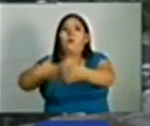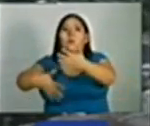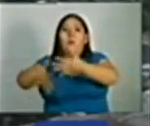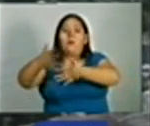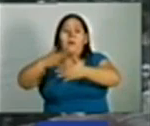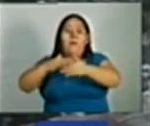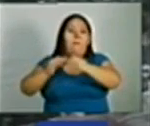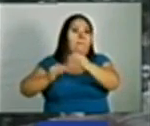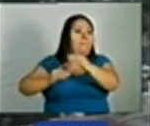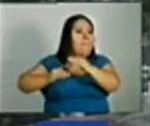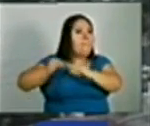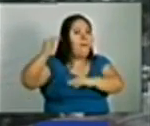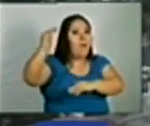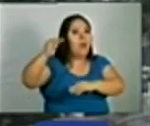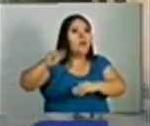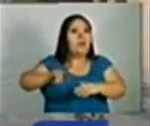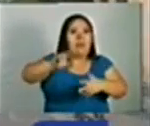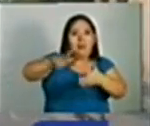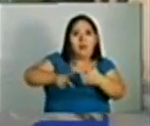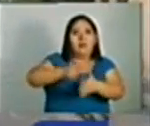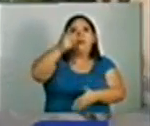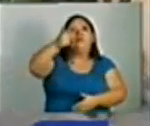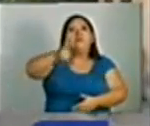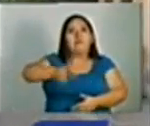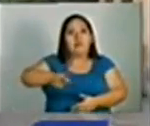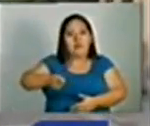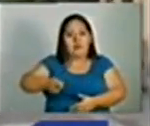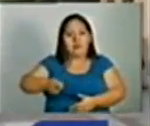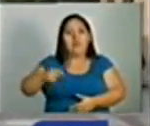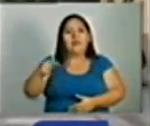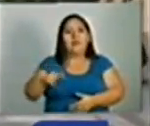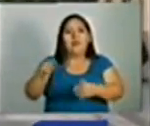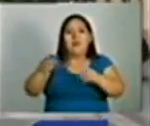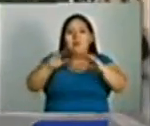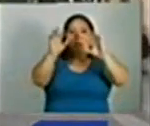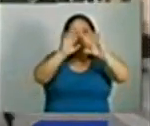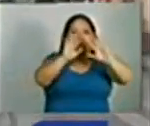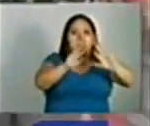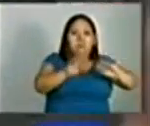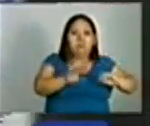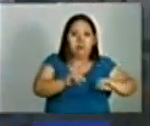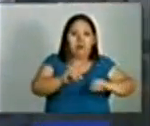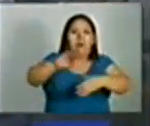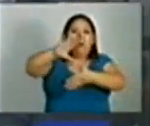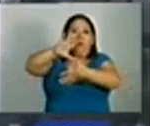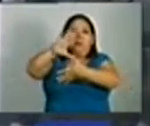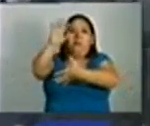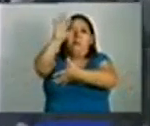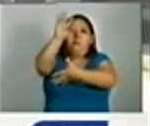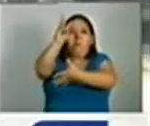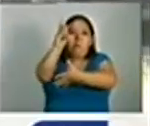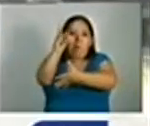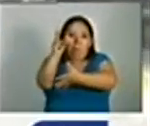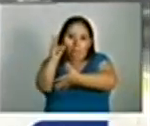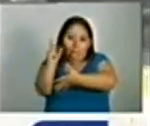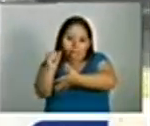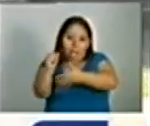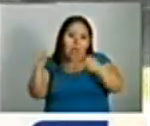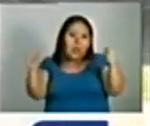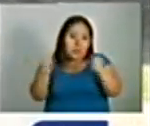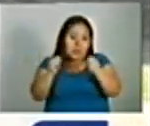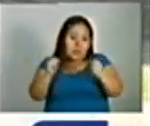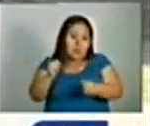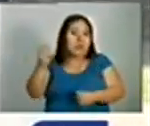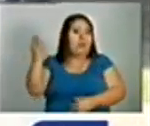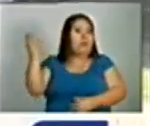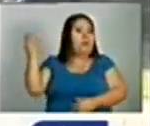sin precedentes por tercer mes consecutivo y la extensión del hielo marino antártico se mantiene en una baja de históricos